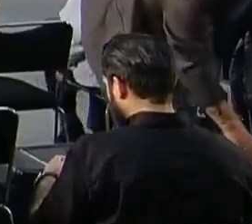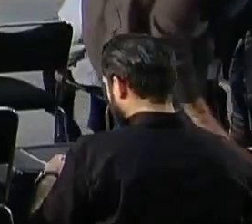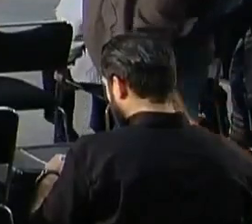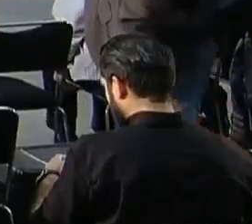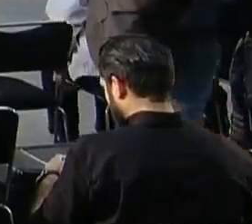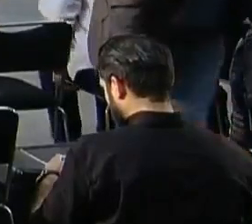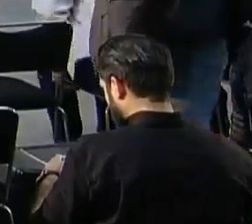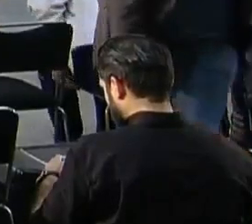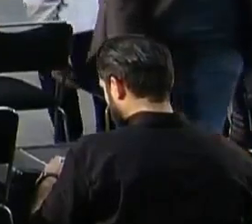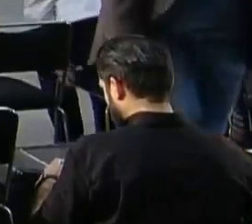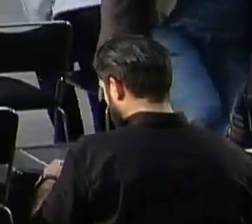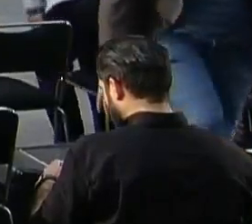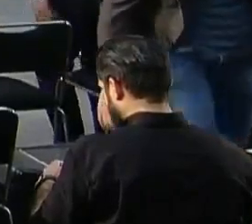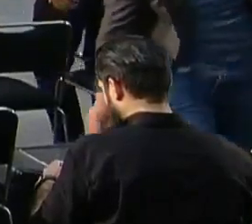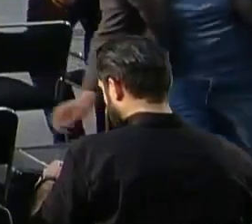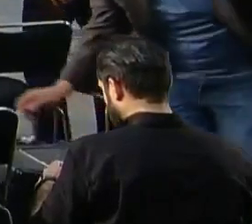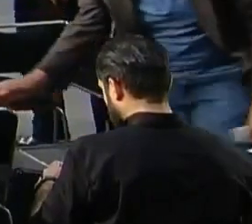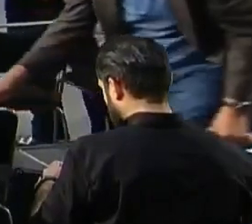mañana